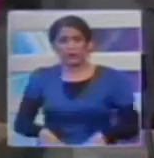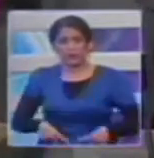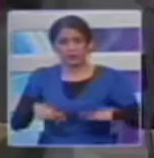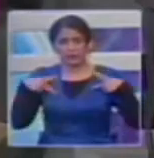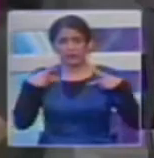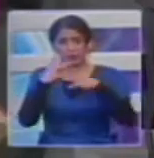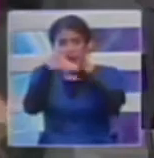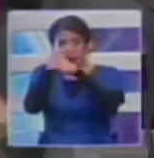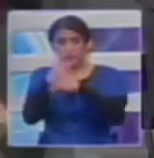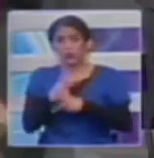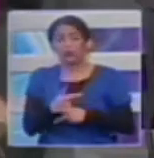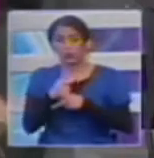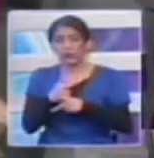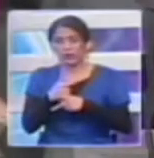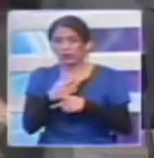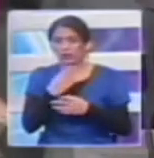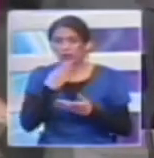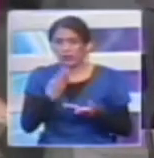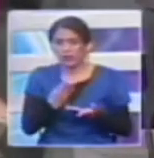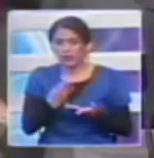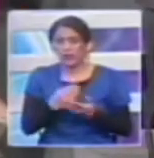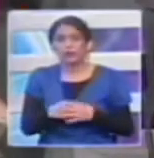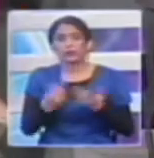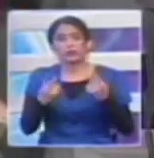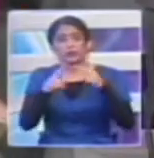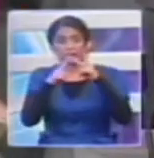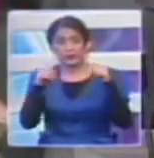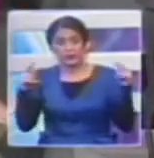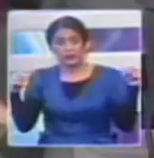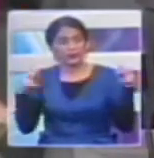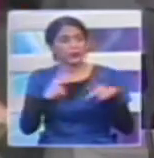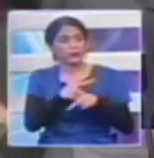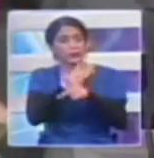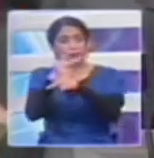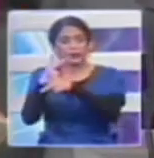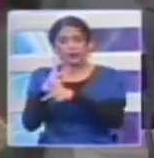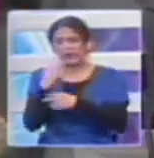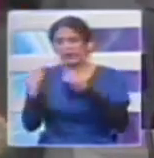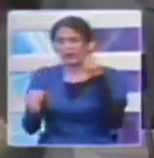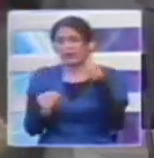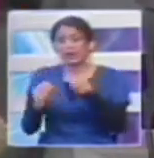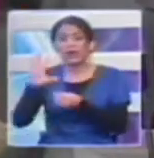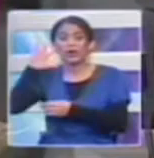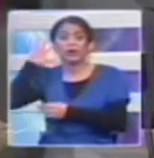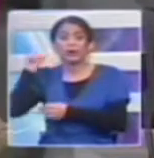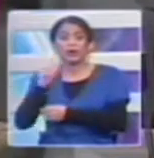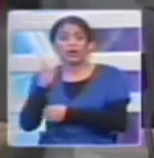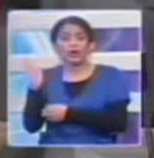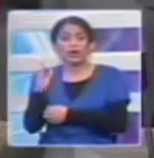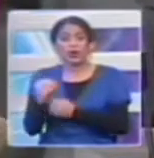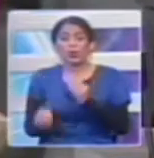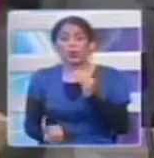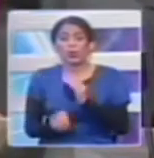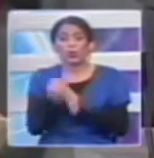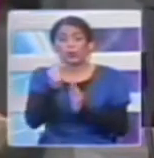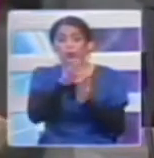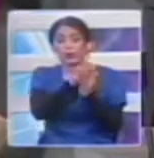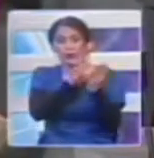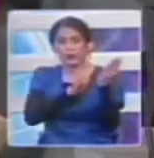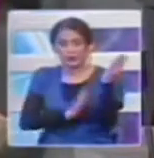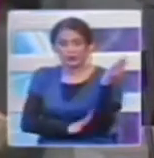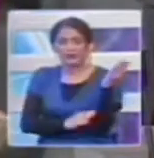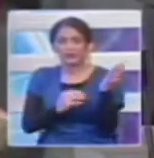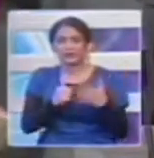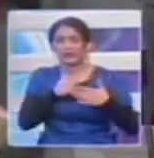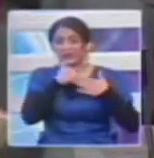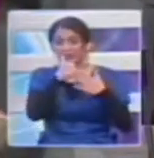protección y la preservación del medio ambiente, realizaron la ejecución en Cuenca de un proyecto pionero en el país que se ajusta